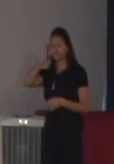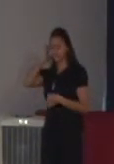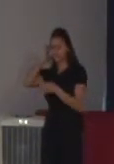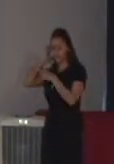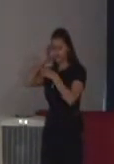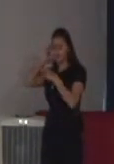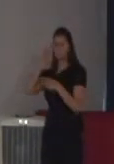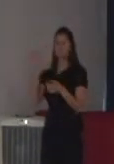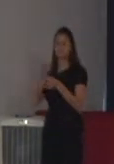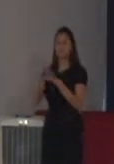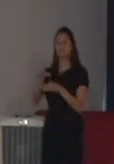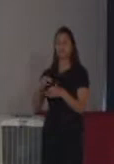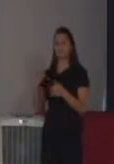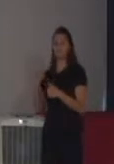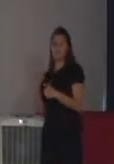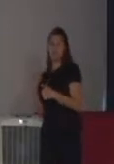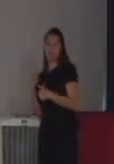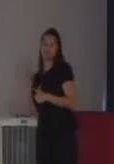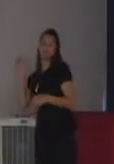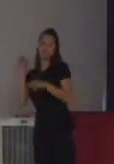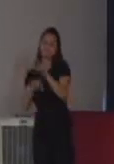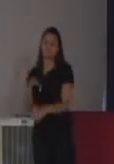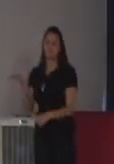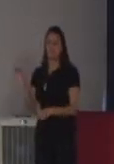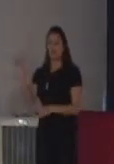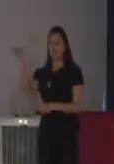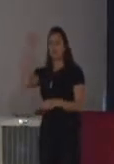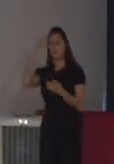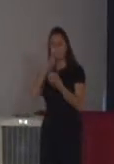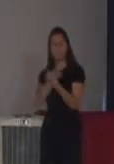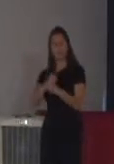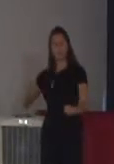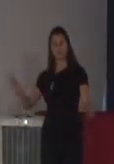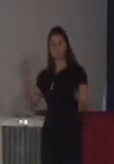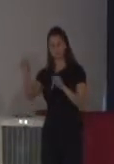tomas, digamos, a pueblos, etcétera, etcétera, las bombas, digamos, han generado